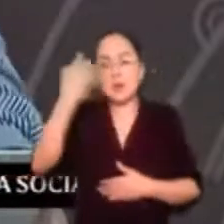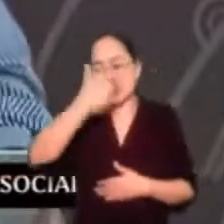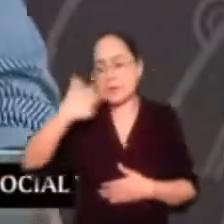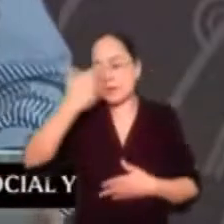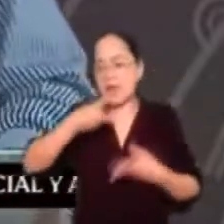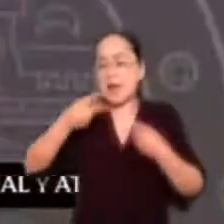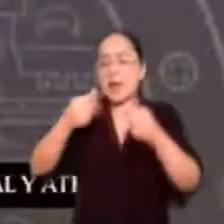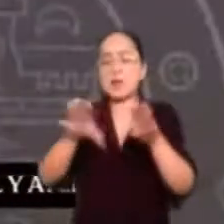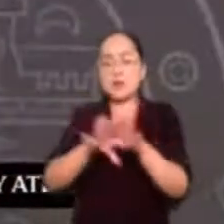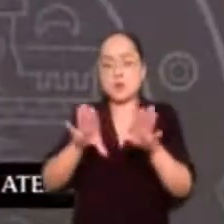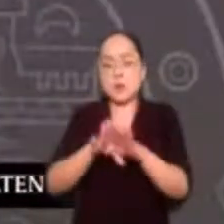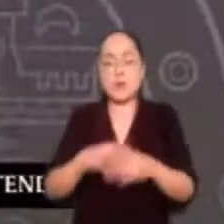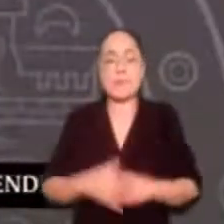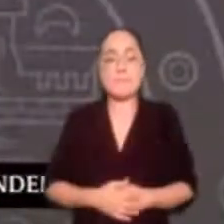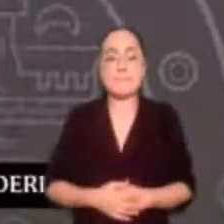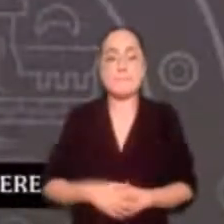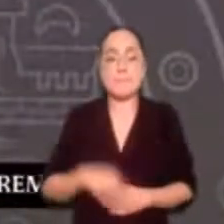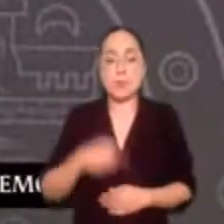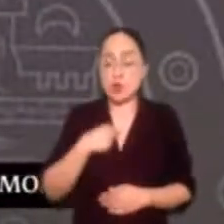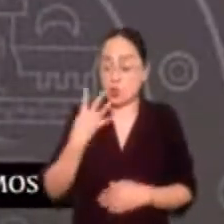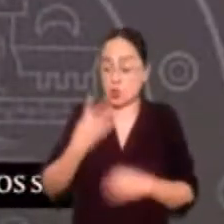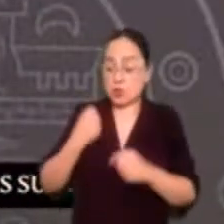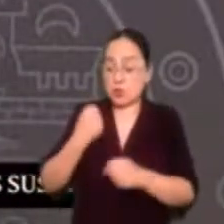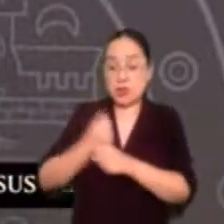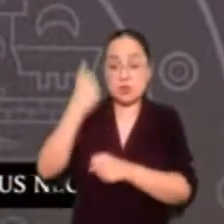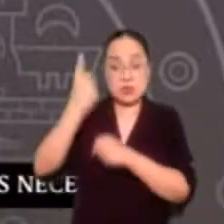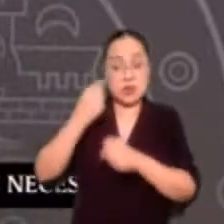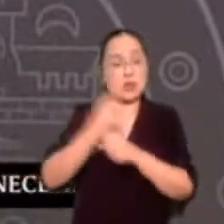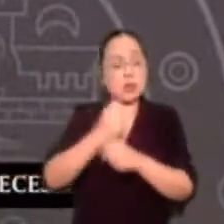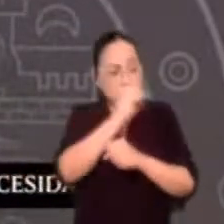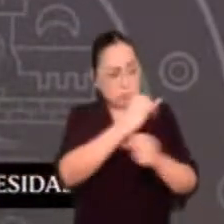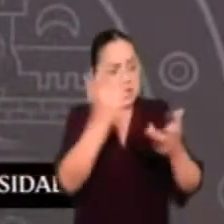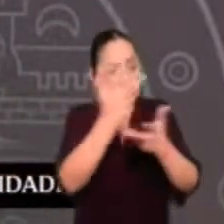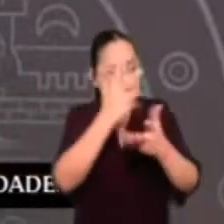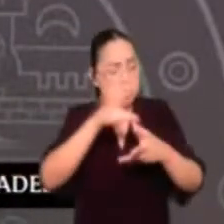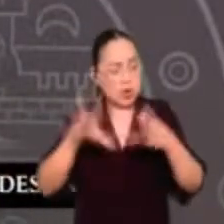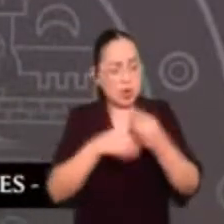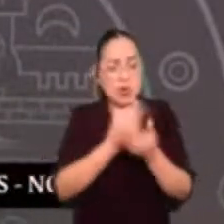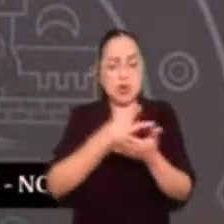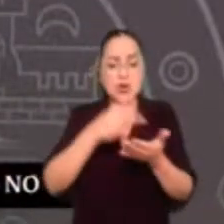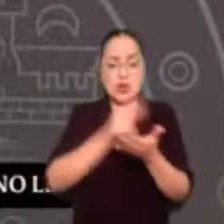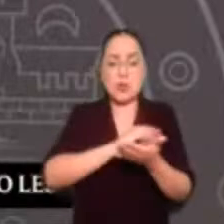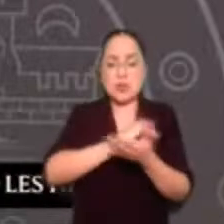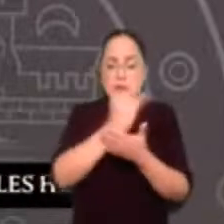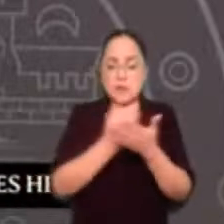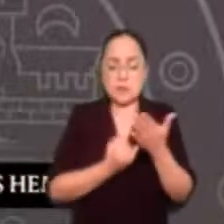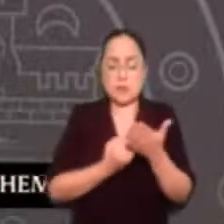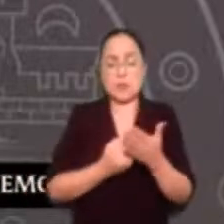Bueno, ese tema es importante y tienen que verlo.